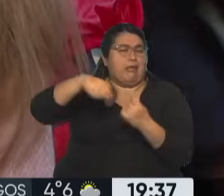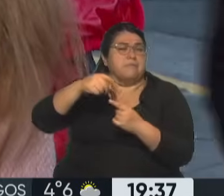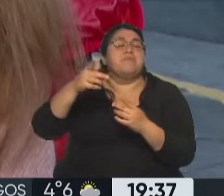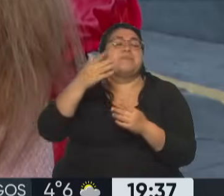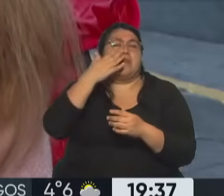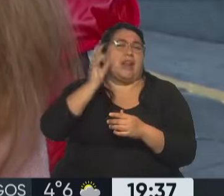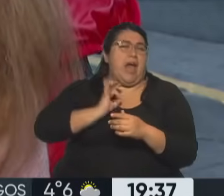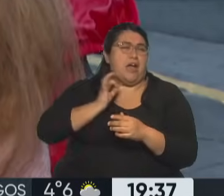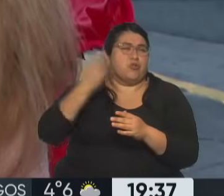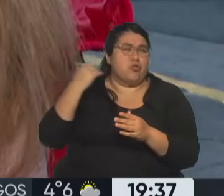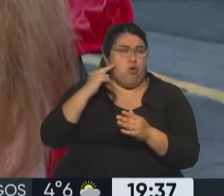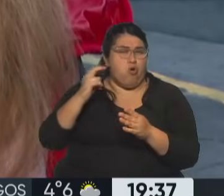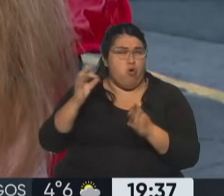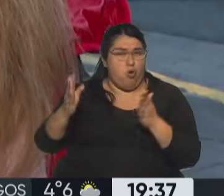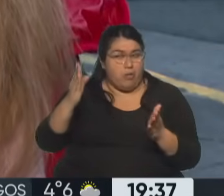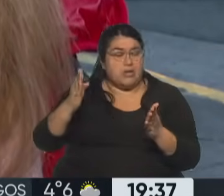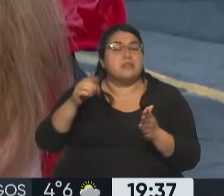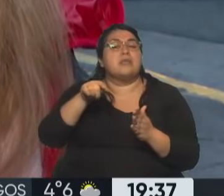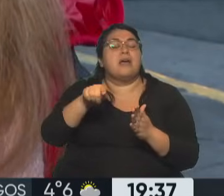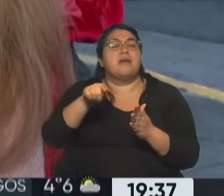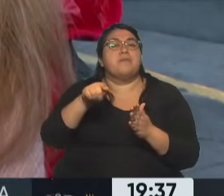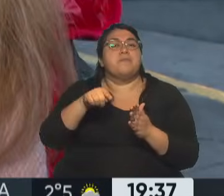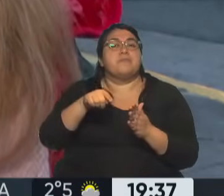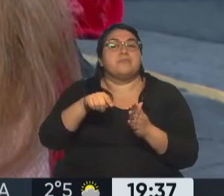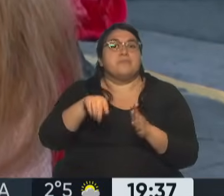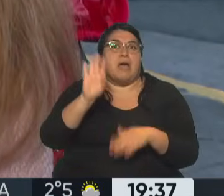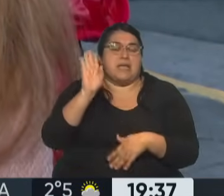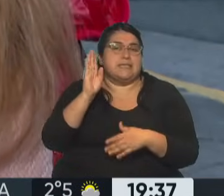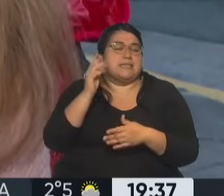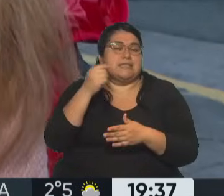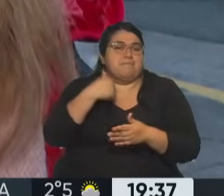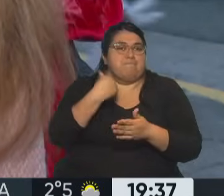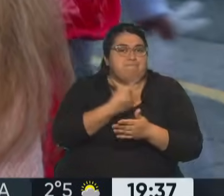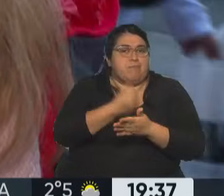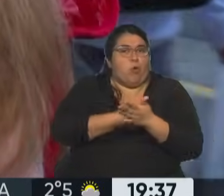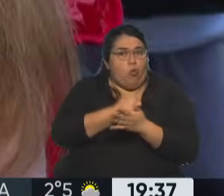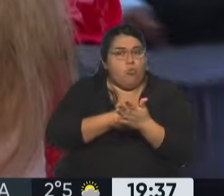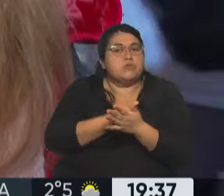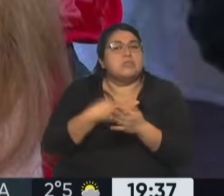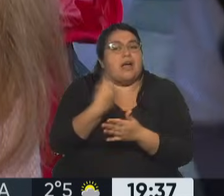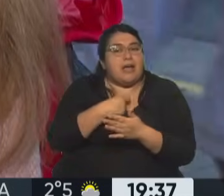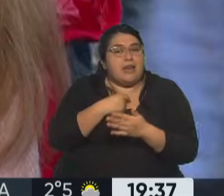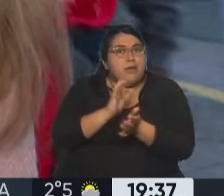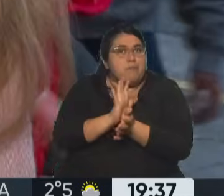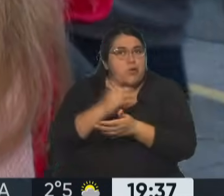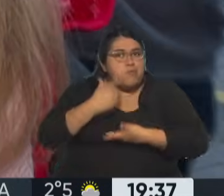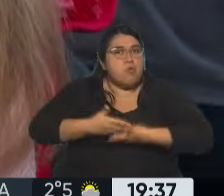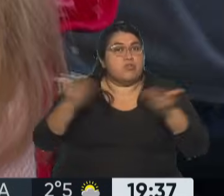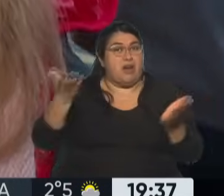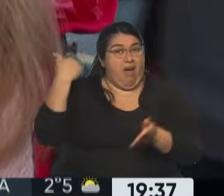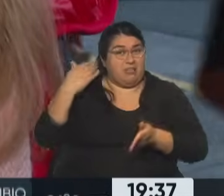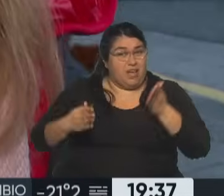90, te estoy hablando, la teoría de los demonios era lo que imperaba y la lucha que dimos nosotros por demostrar que fue un genocidio,